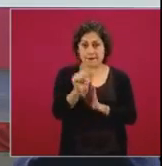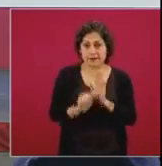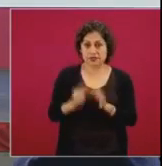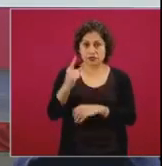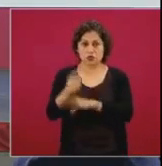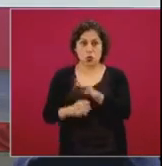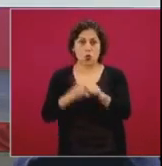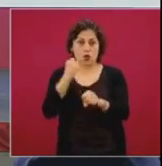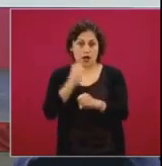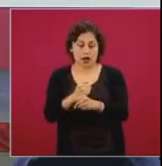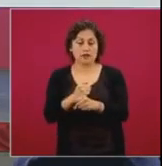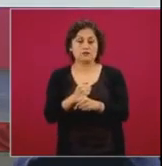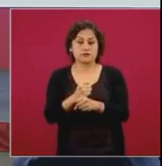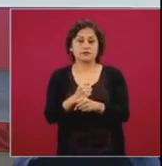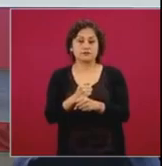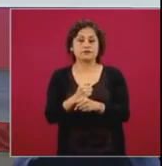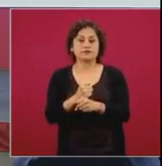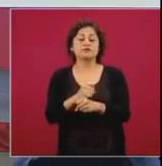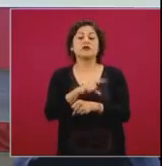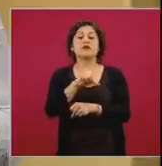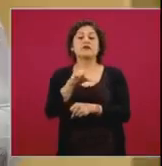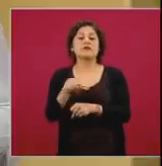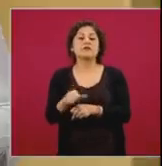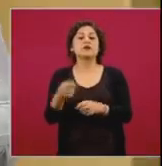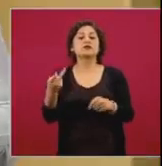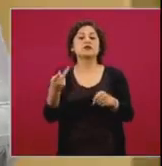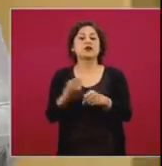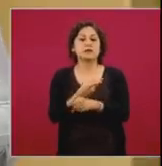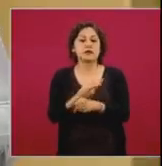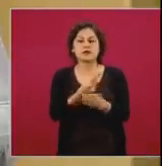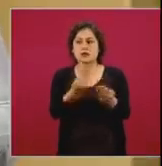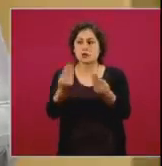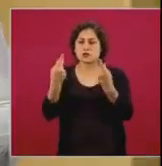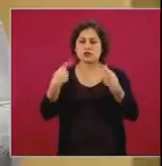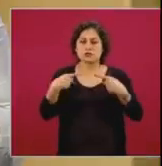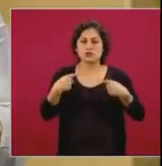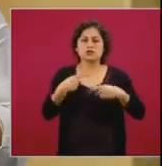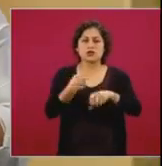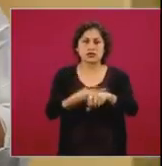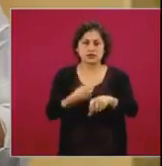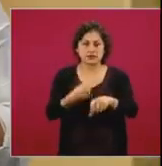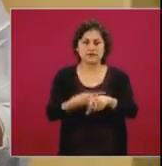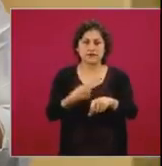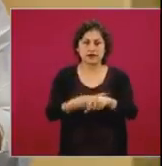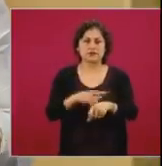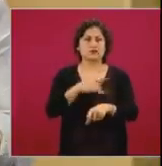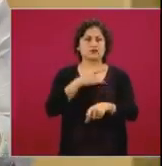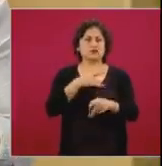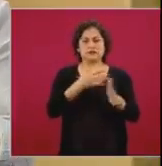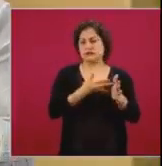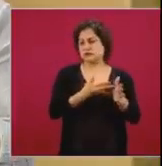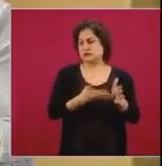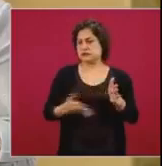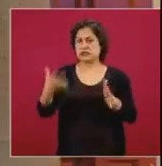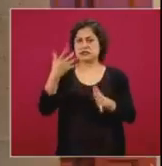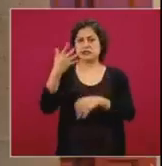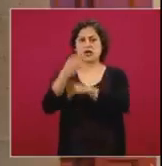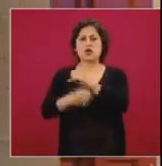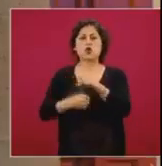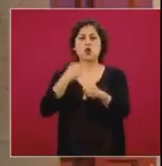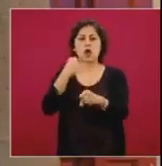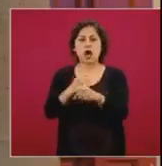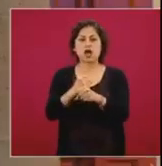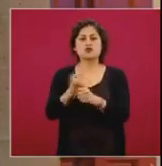es decir, en donde cae la mayor parte de las personas en presentar esta sintomatología son los 5 años, pero puede ir hasta 20 años. O sea,